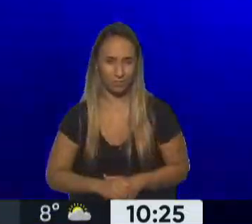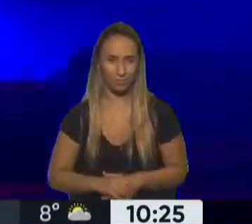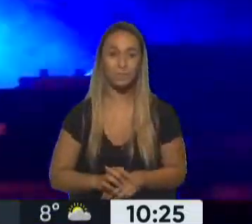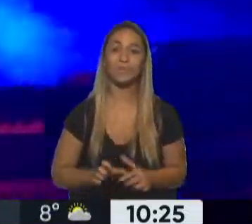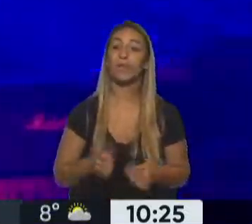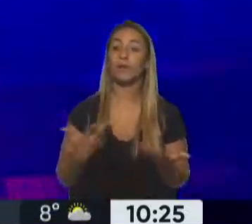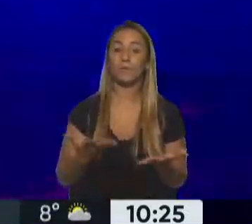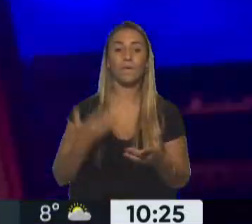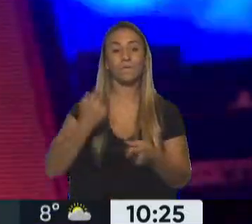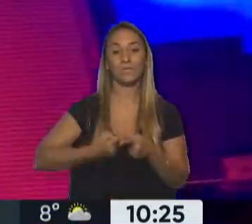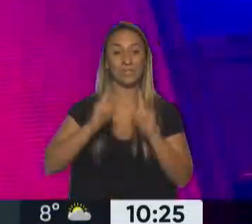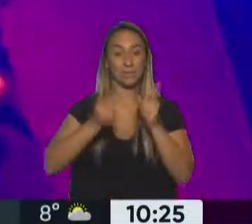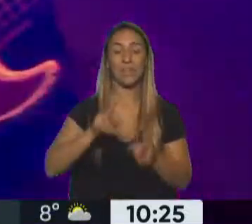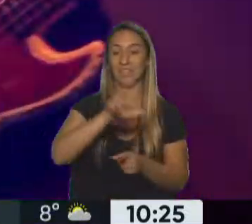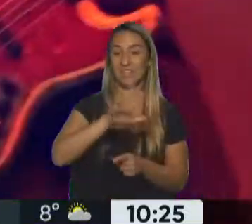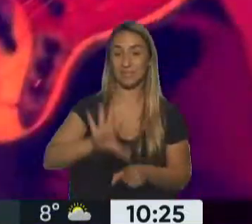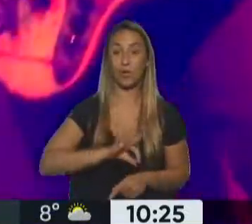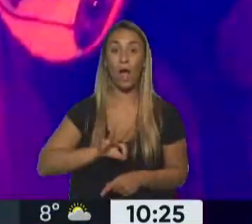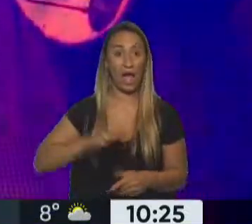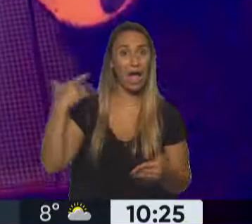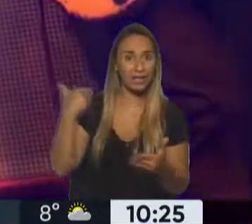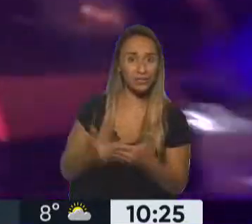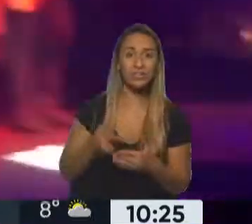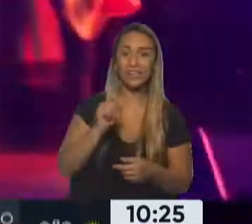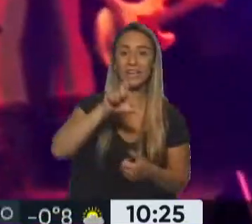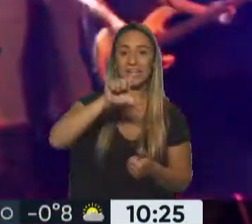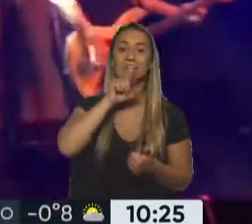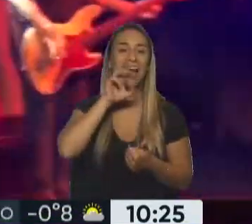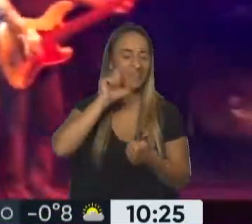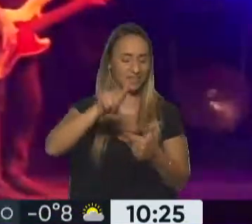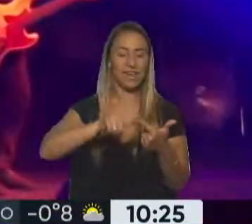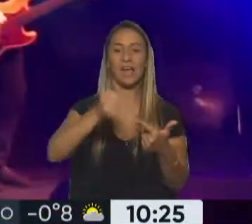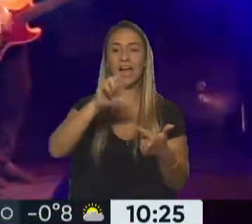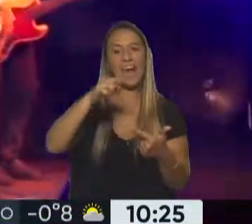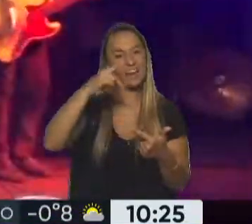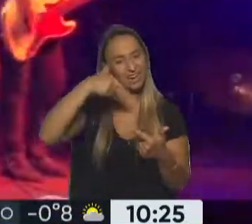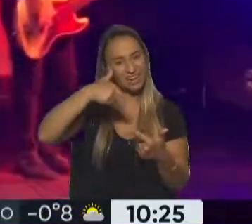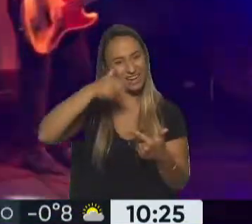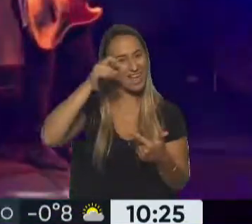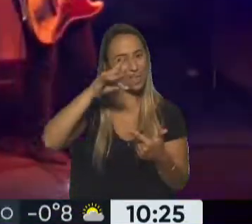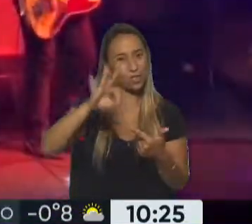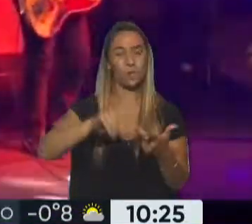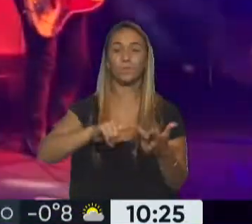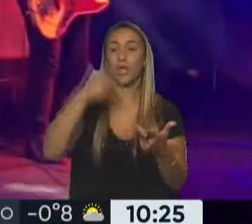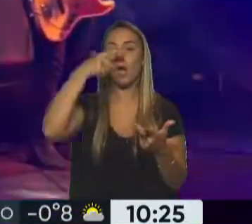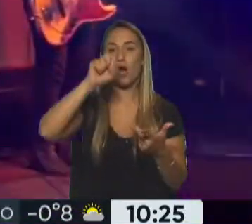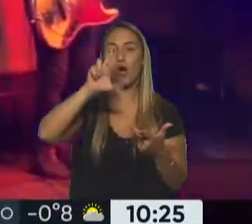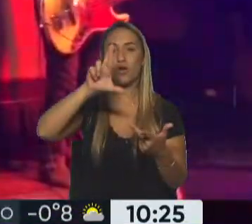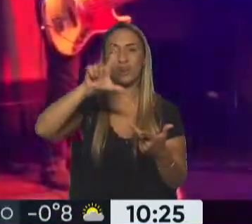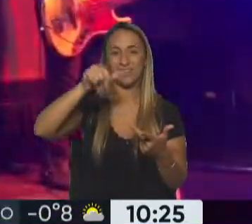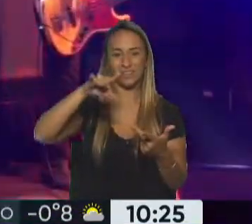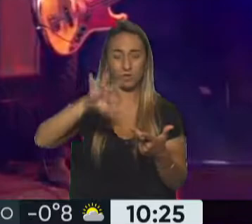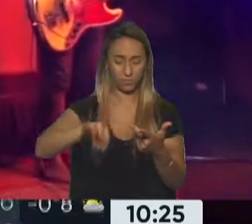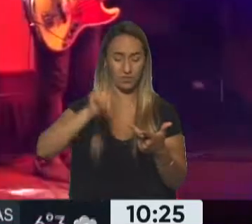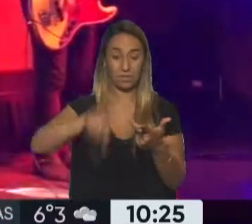celebración de sus 35 años, están ellos, Catriel, Arnedo, Ricardo, hoy, una vez más, y queda también el fin de semana